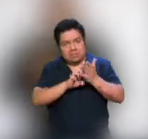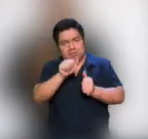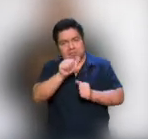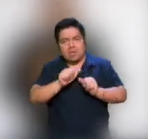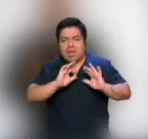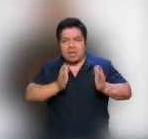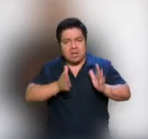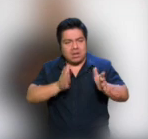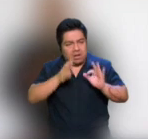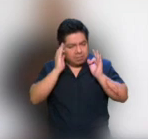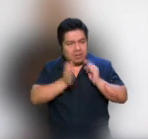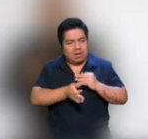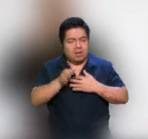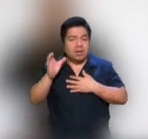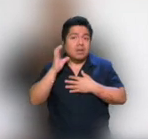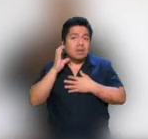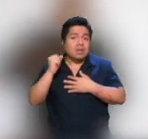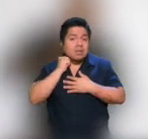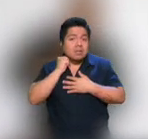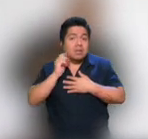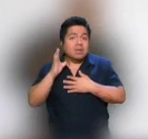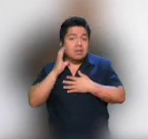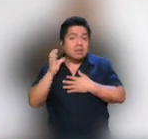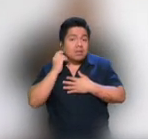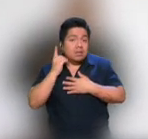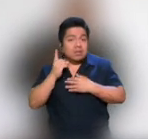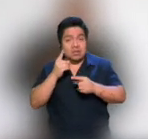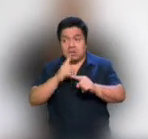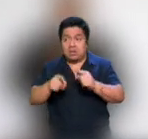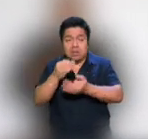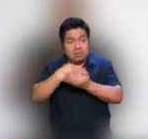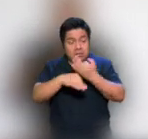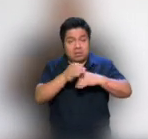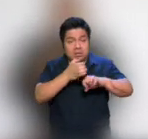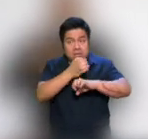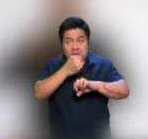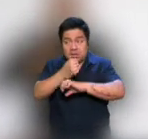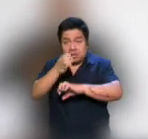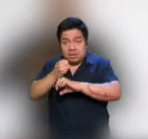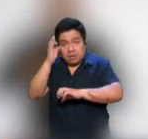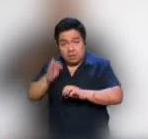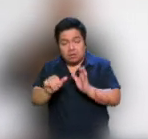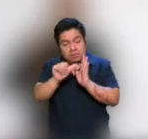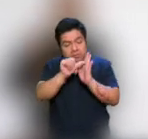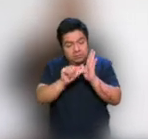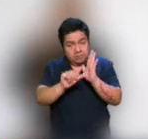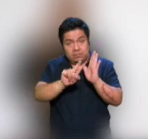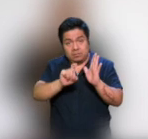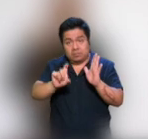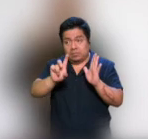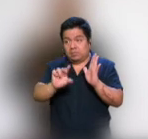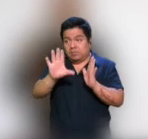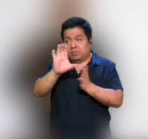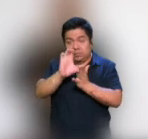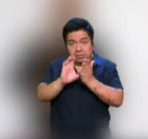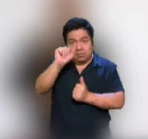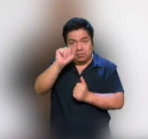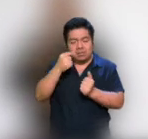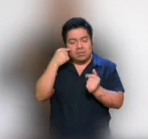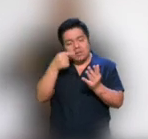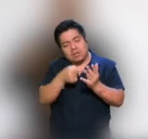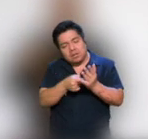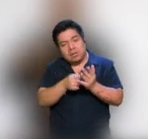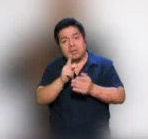fue aprobada en el Congreso de la Unión y también en la mayoría de las legislaturas estatales, cuando el artículo 135 constitucional señala que el